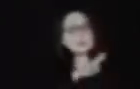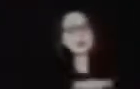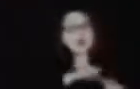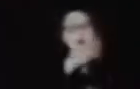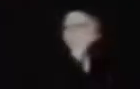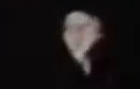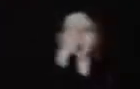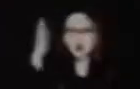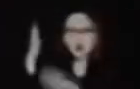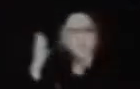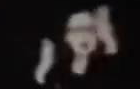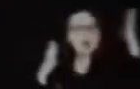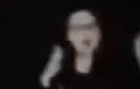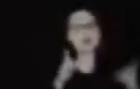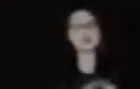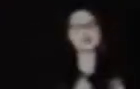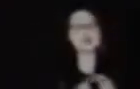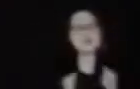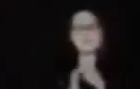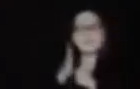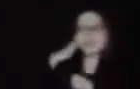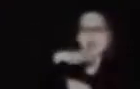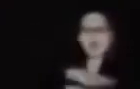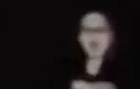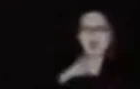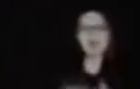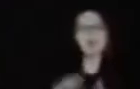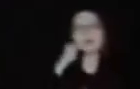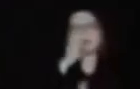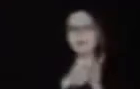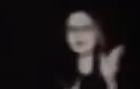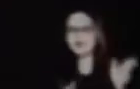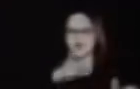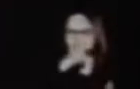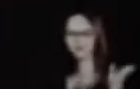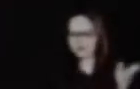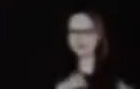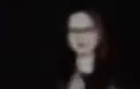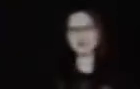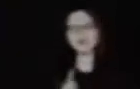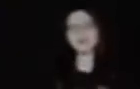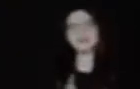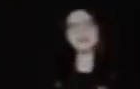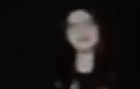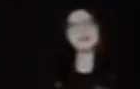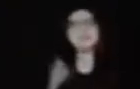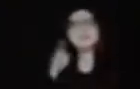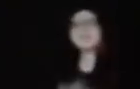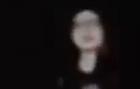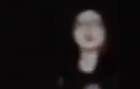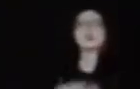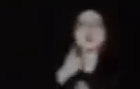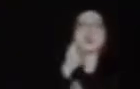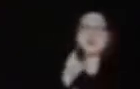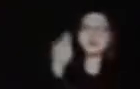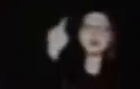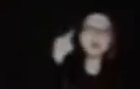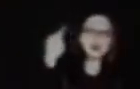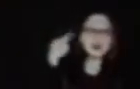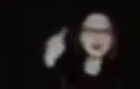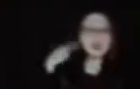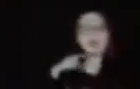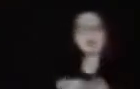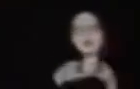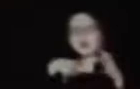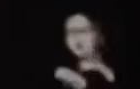bosques, las playas, los ferrocarriles, las telecomunicaciones, las